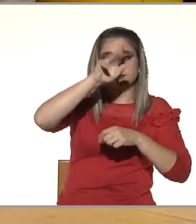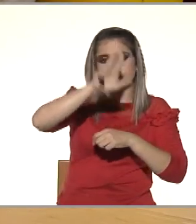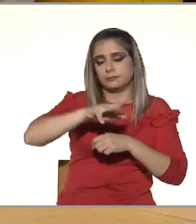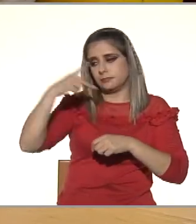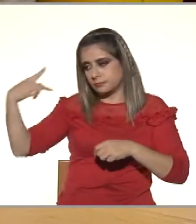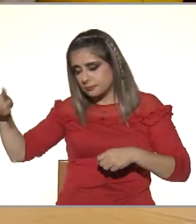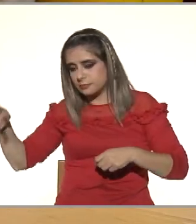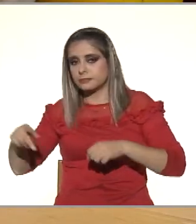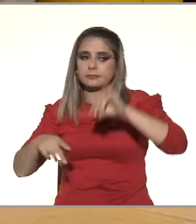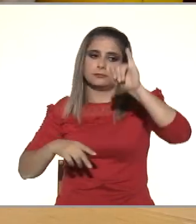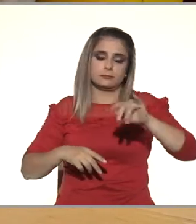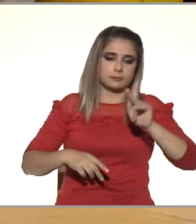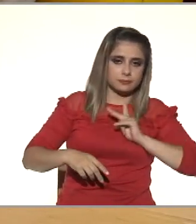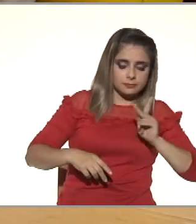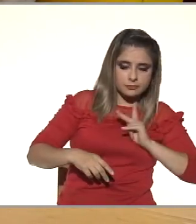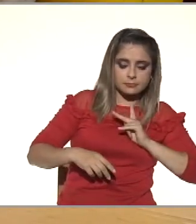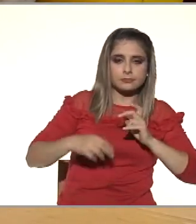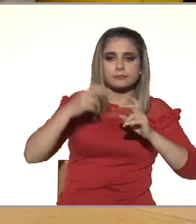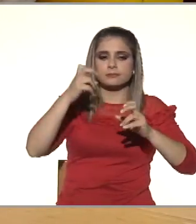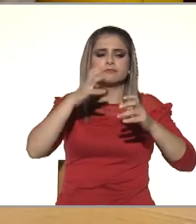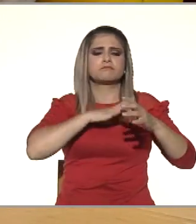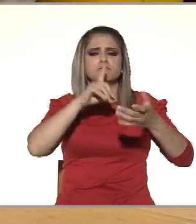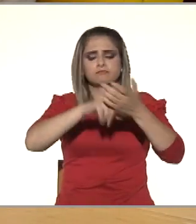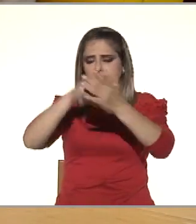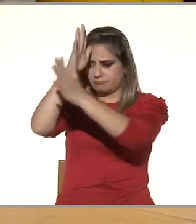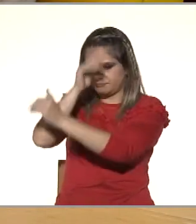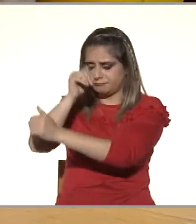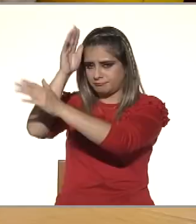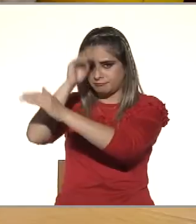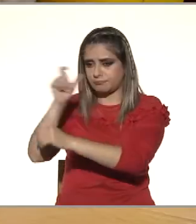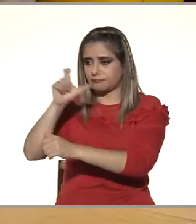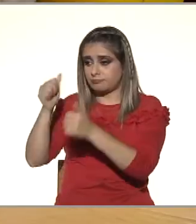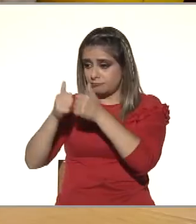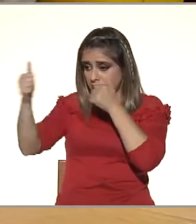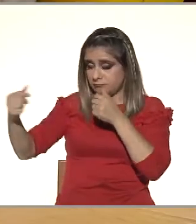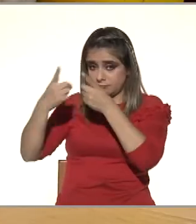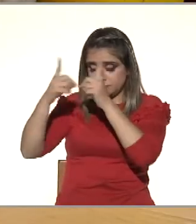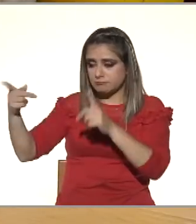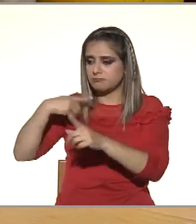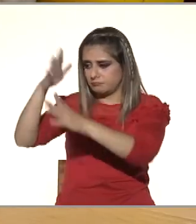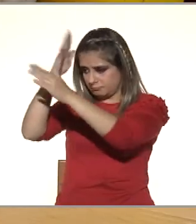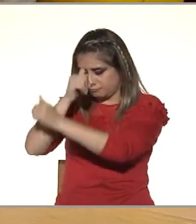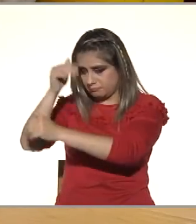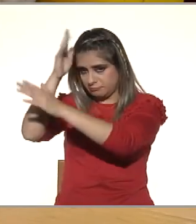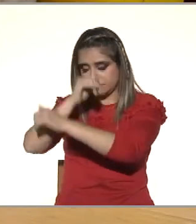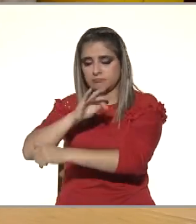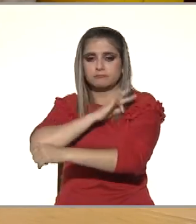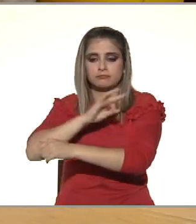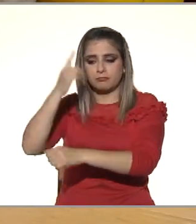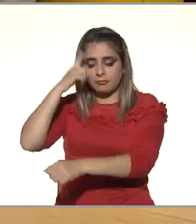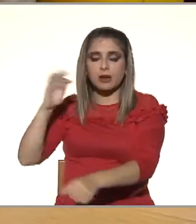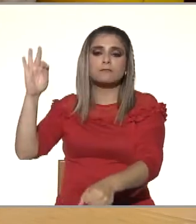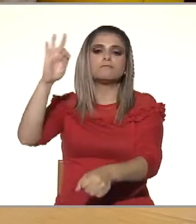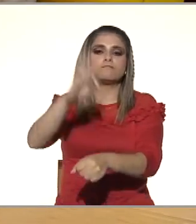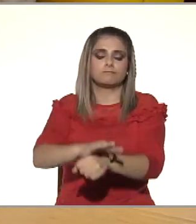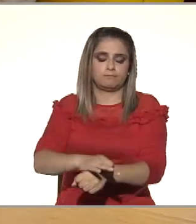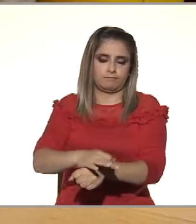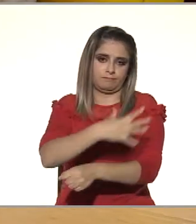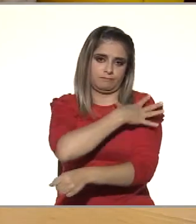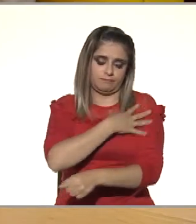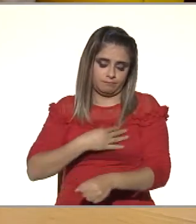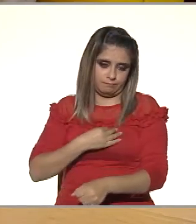pero los jueves con otro. O sea, hay una cantidad de arreglos que me parece que van a favor de esta